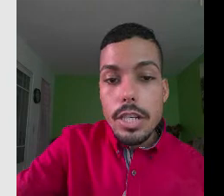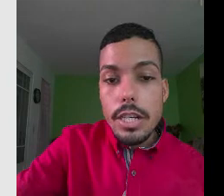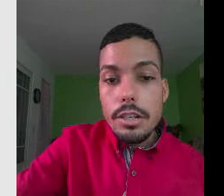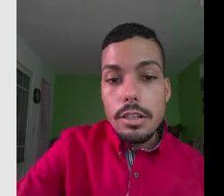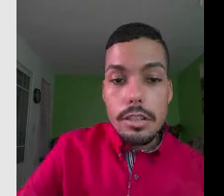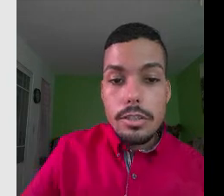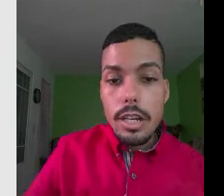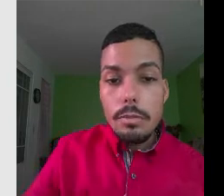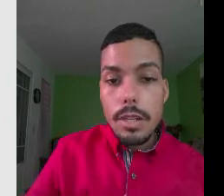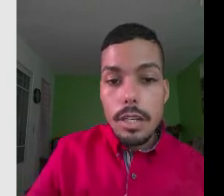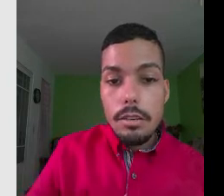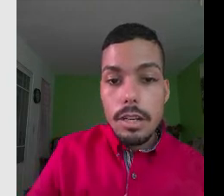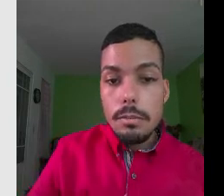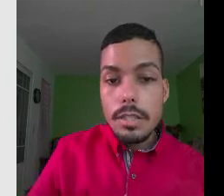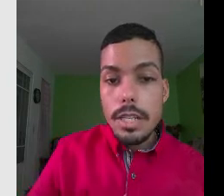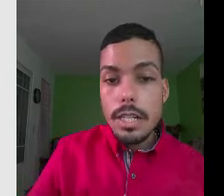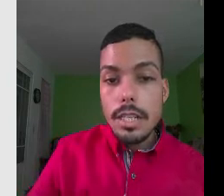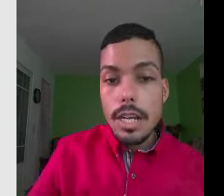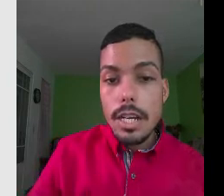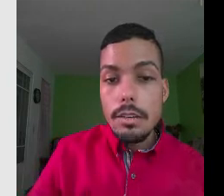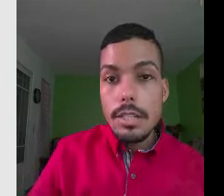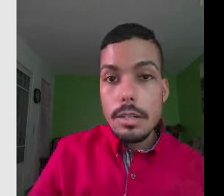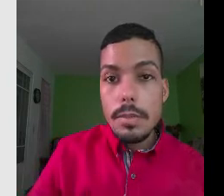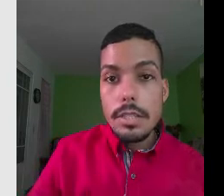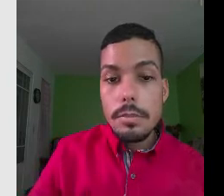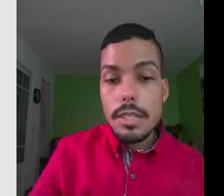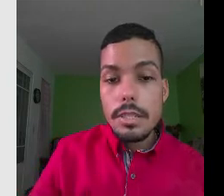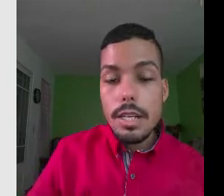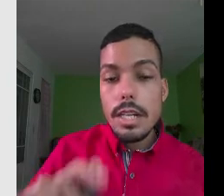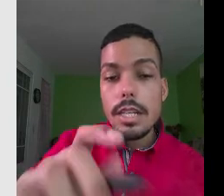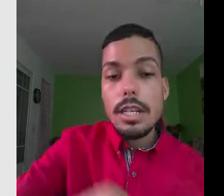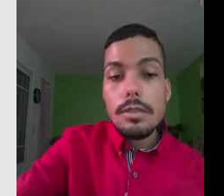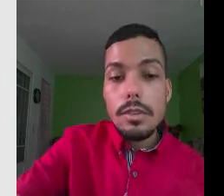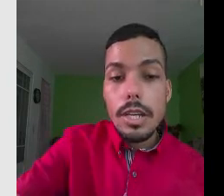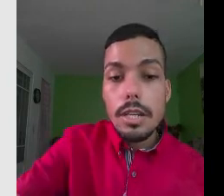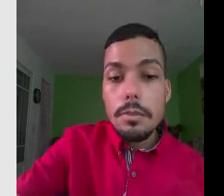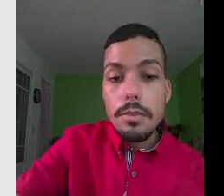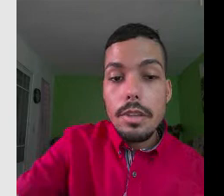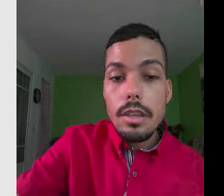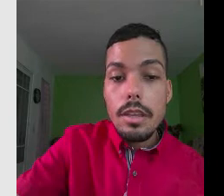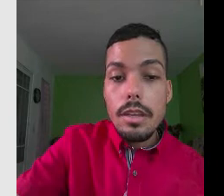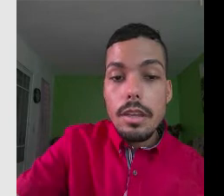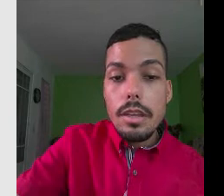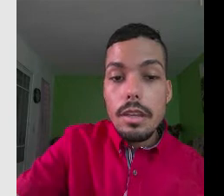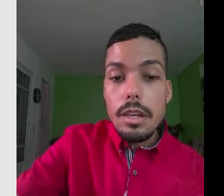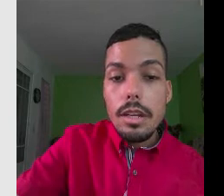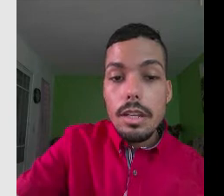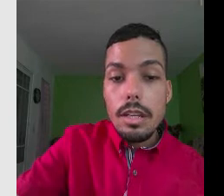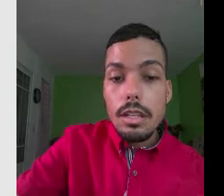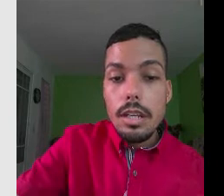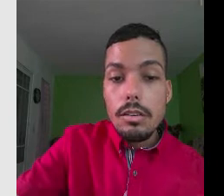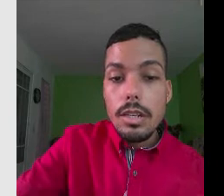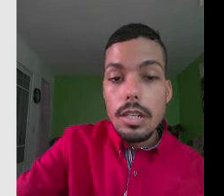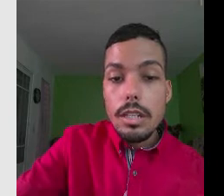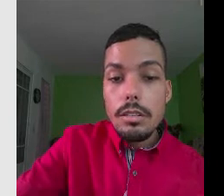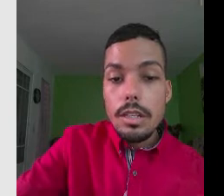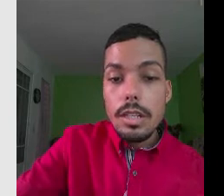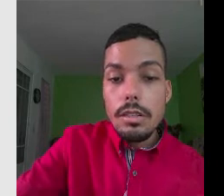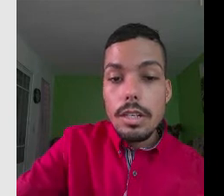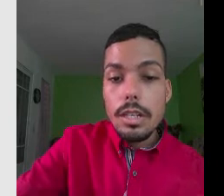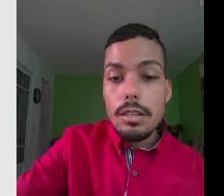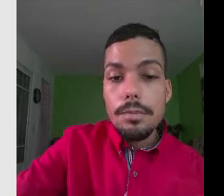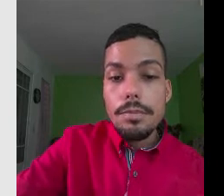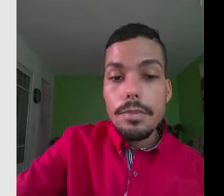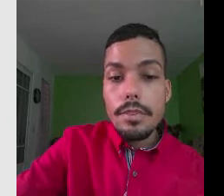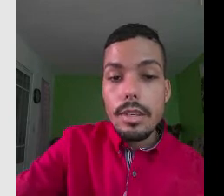going to start here on the top. Aquí vas a empezar, desde acá arriba siempre se empieza a hacer la línea, okay? Aquí, diagonal,